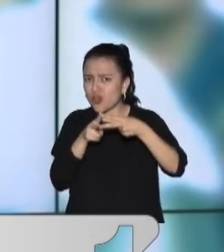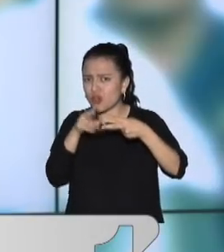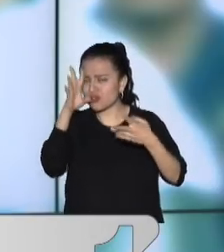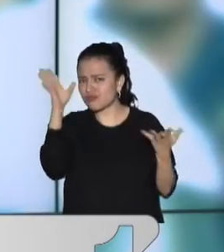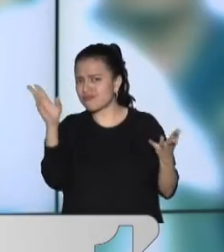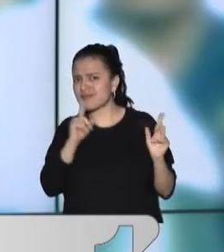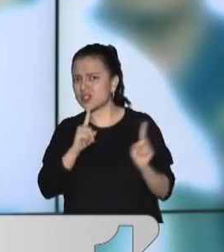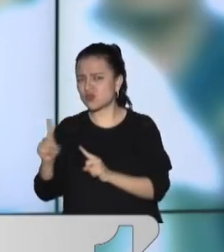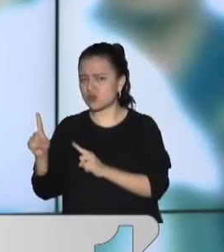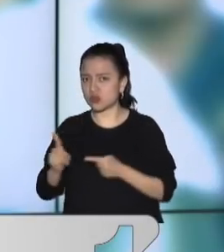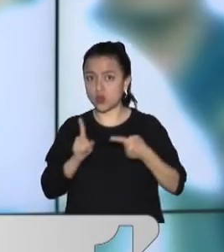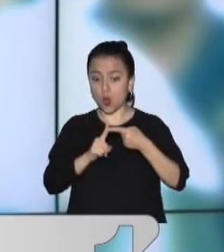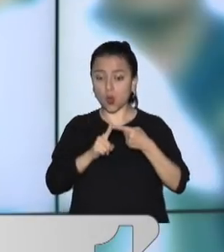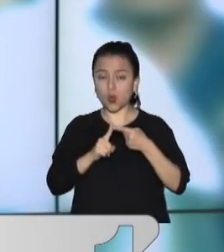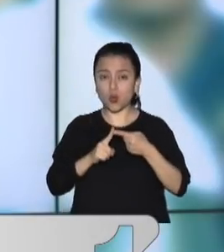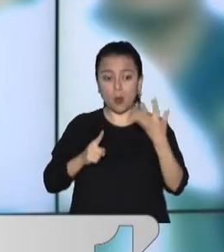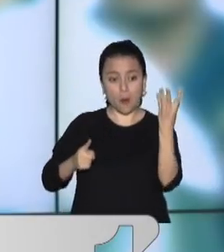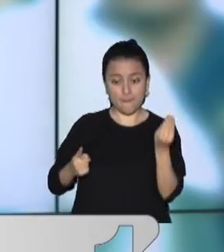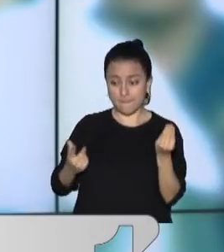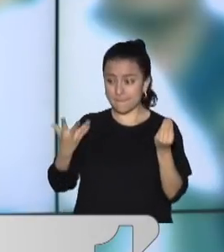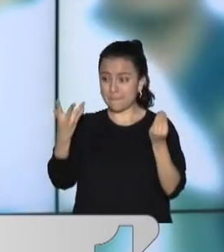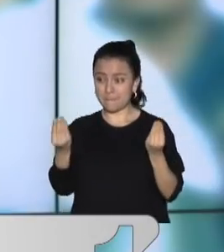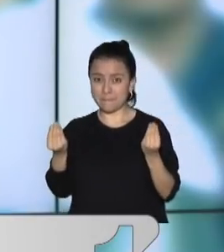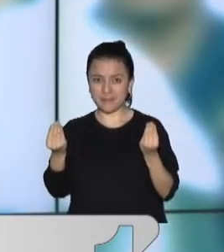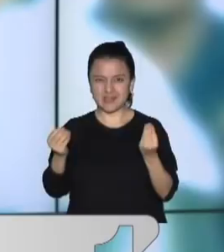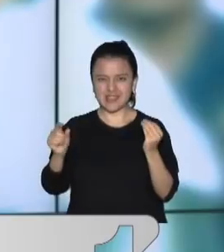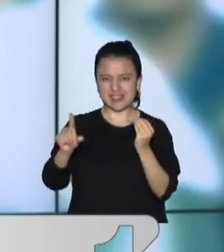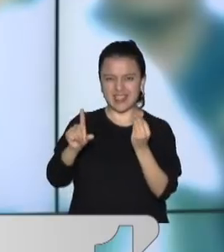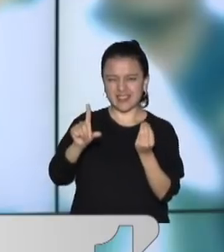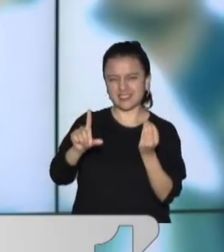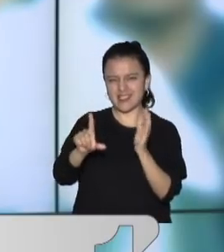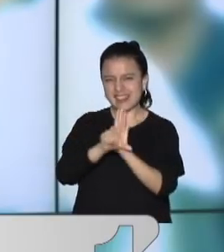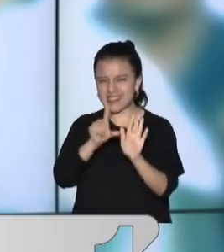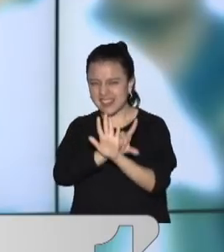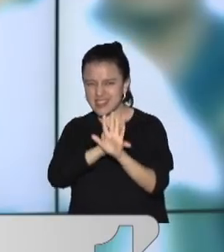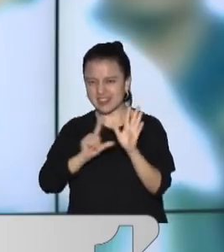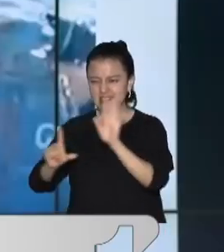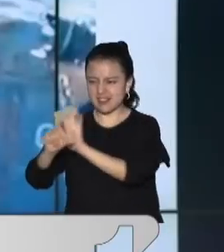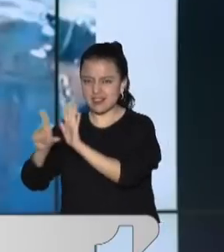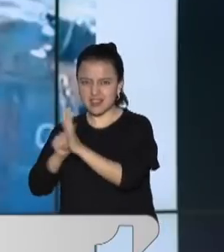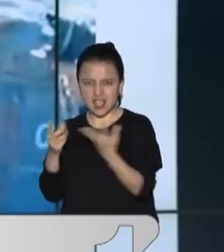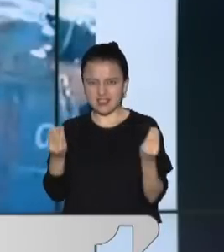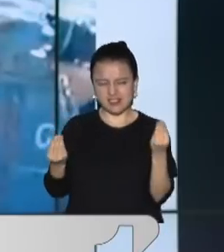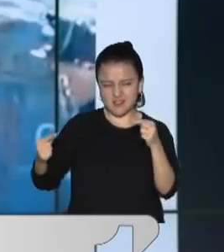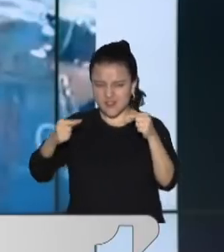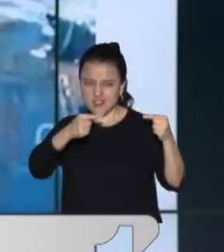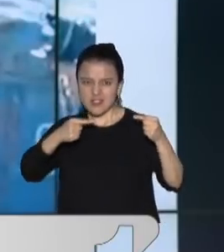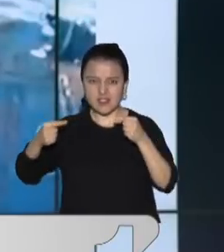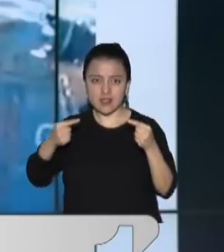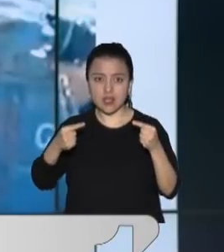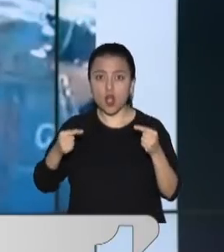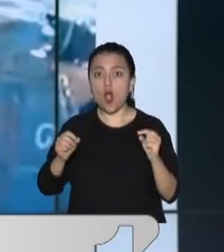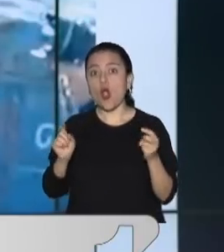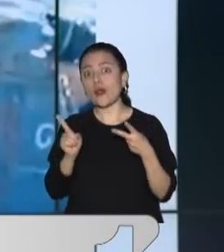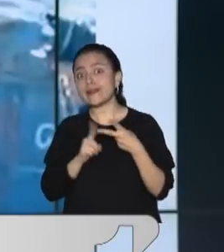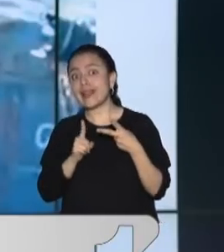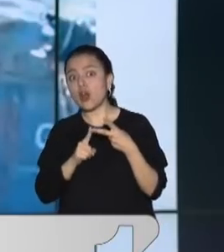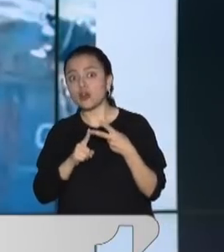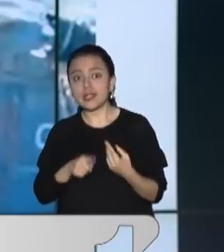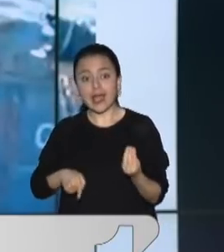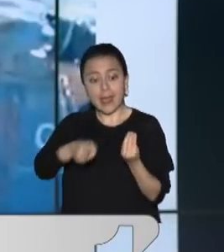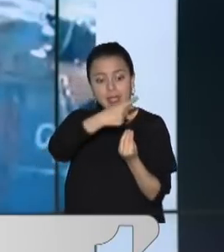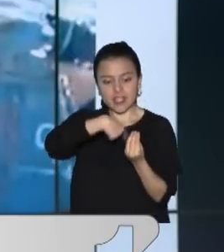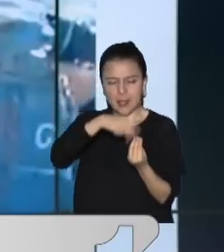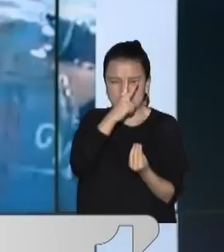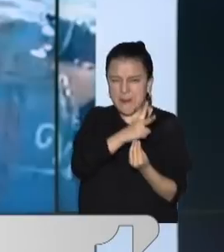por un enfrentamiento entre grupos ilegales y otra que habría sido en un operativo de una de las fuerzas militares